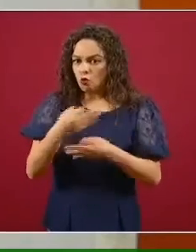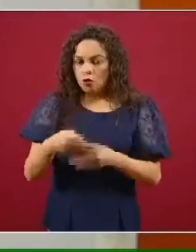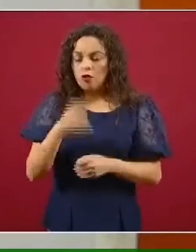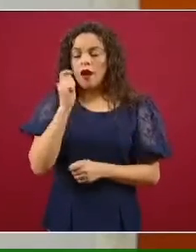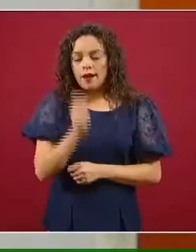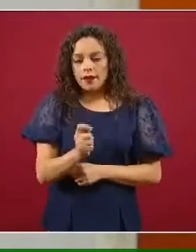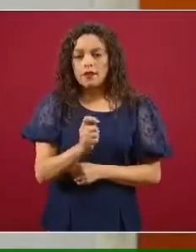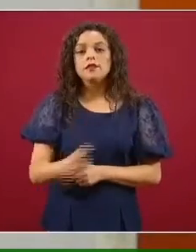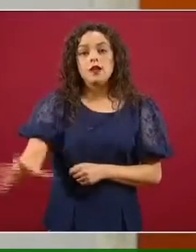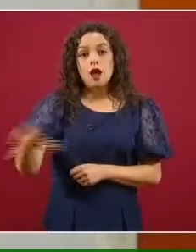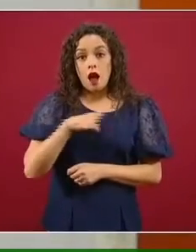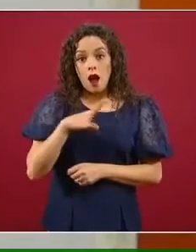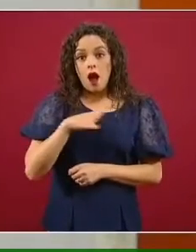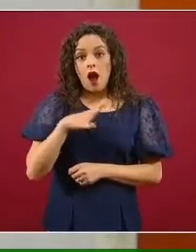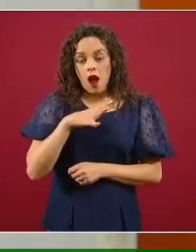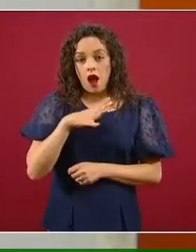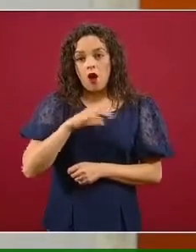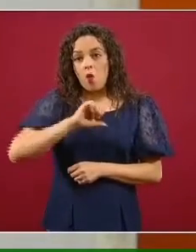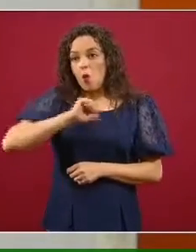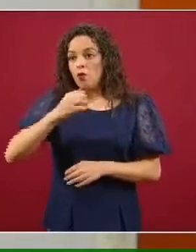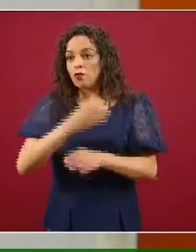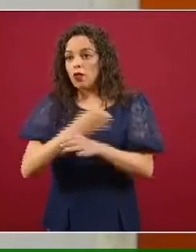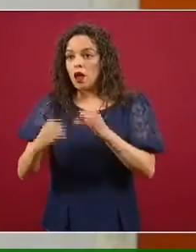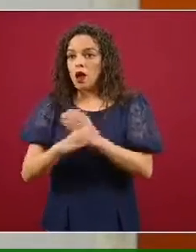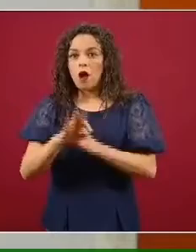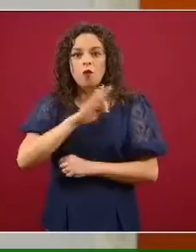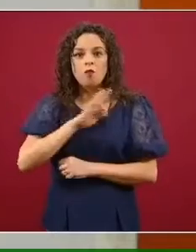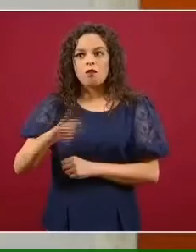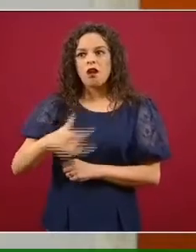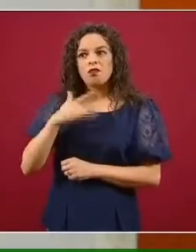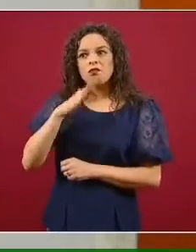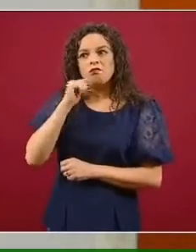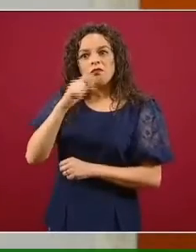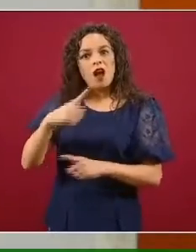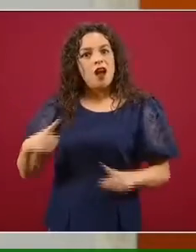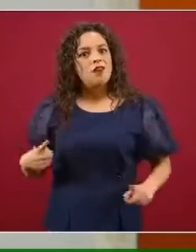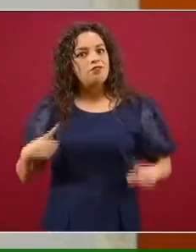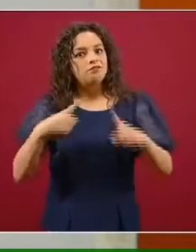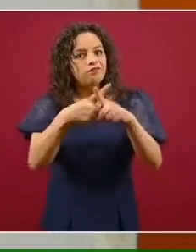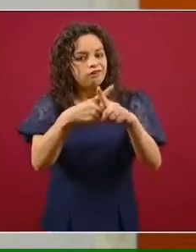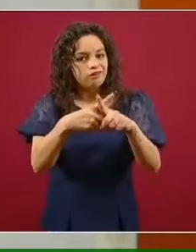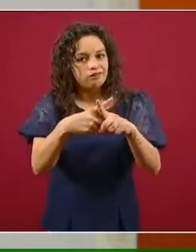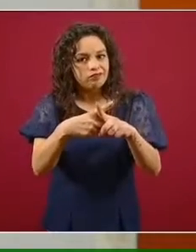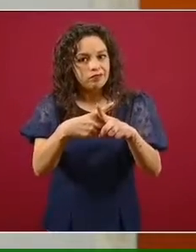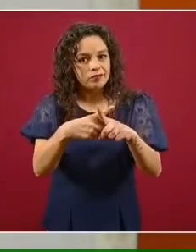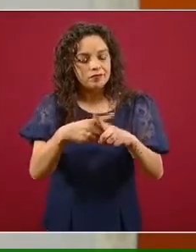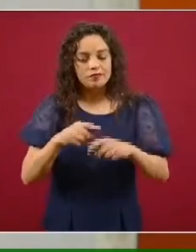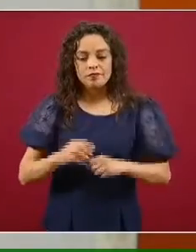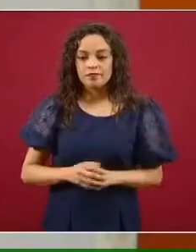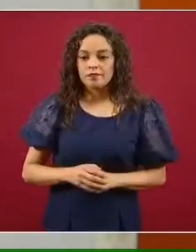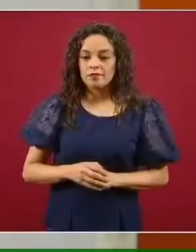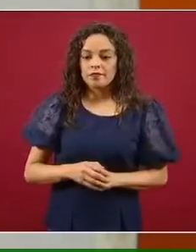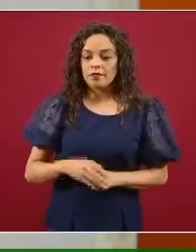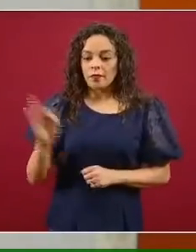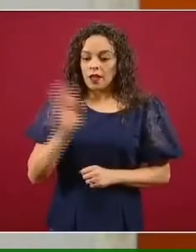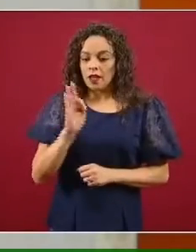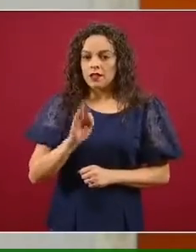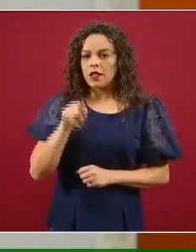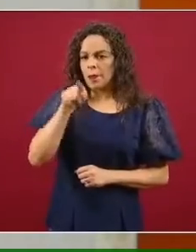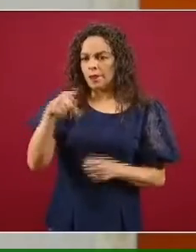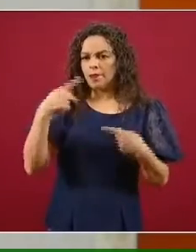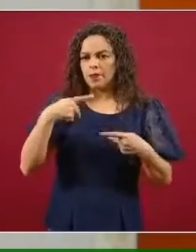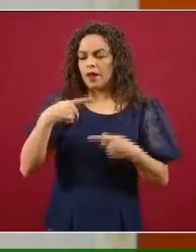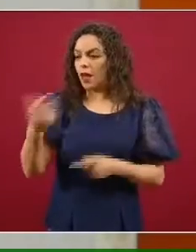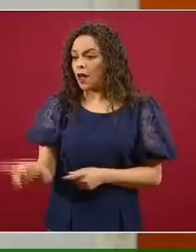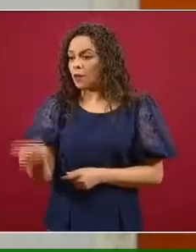pueden generar reacciones secundarias o adversas de dichas intervenciones. Si nosotros tomamos un